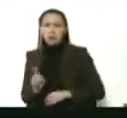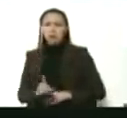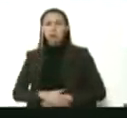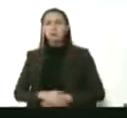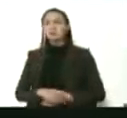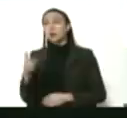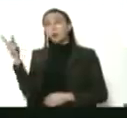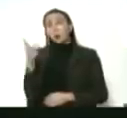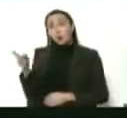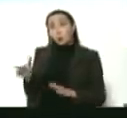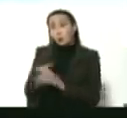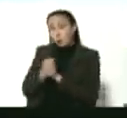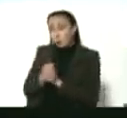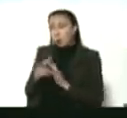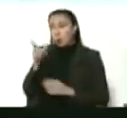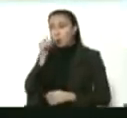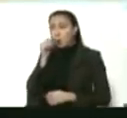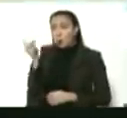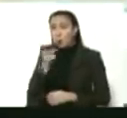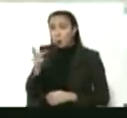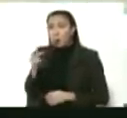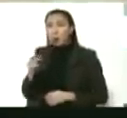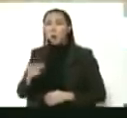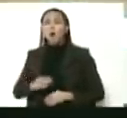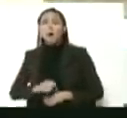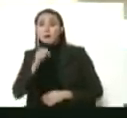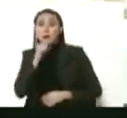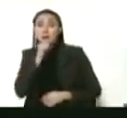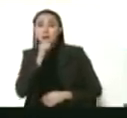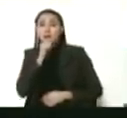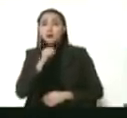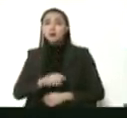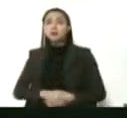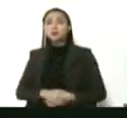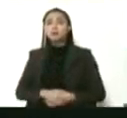Ellos dos son dos hombres mayores de 70 años, los dos.